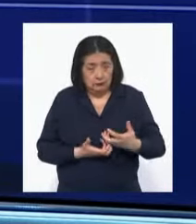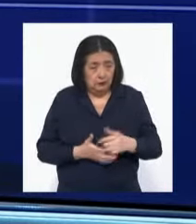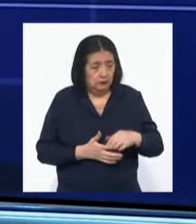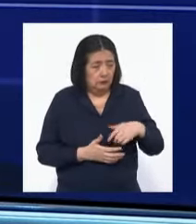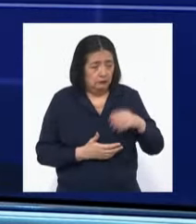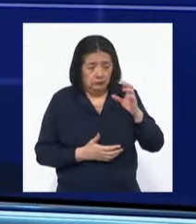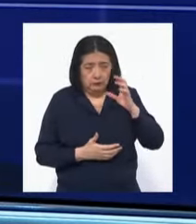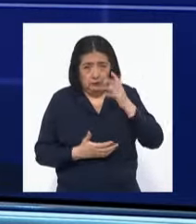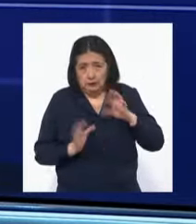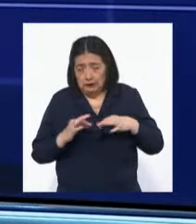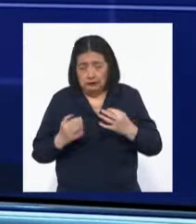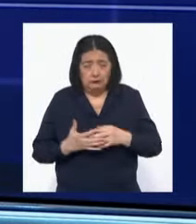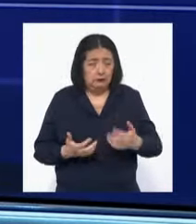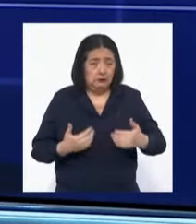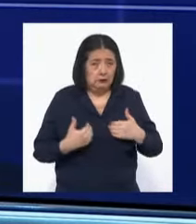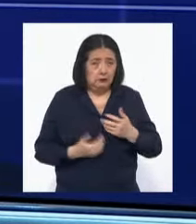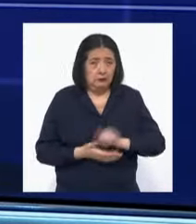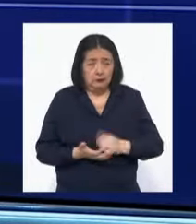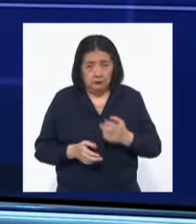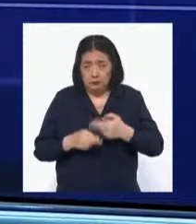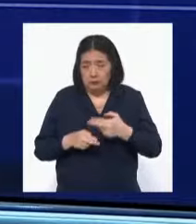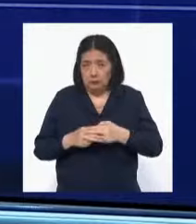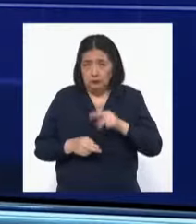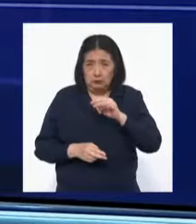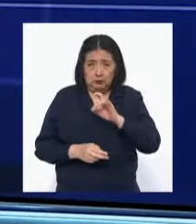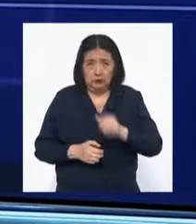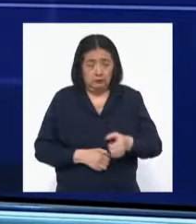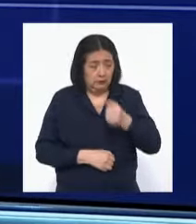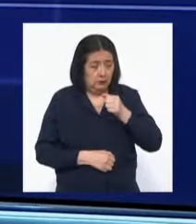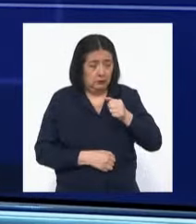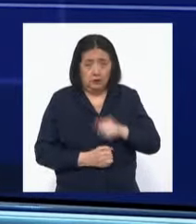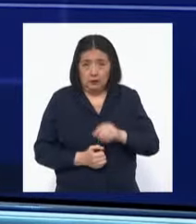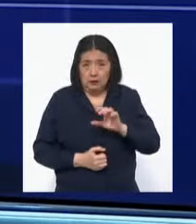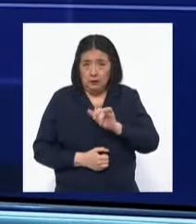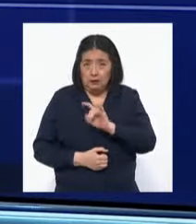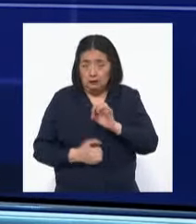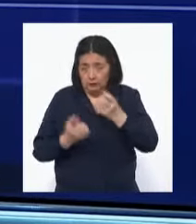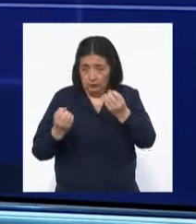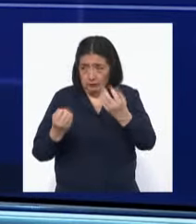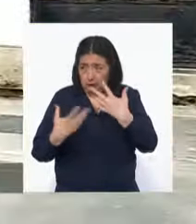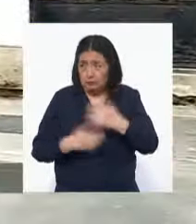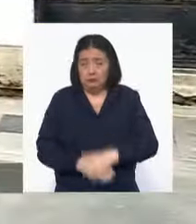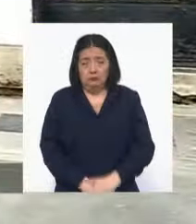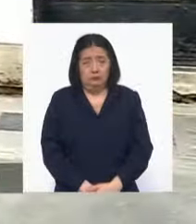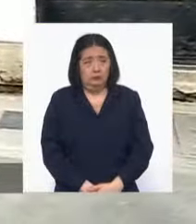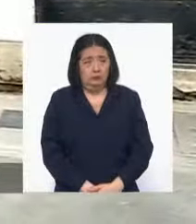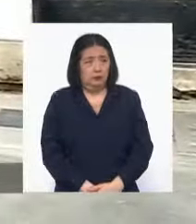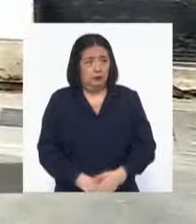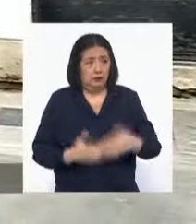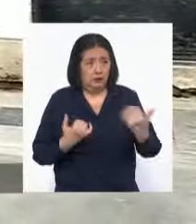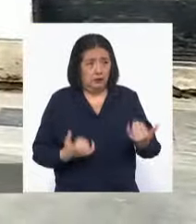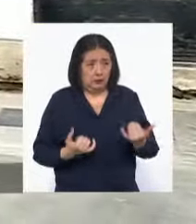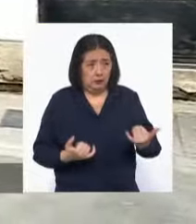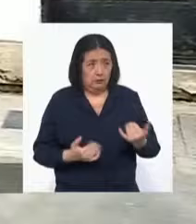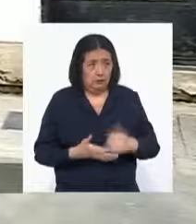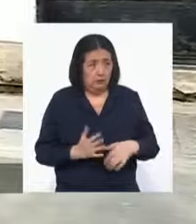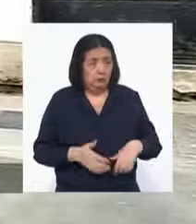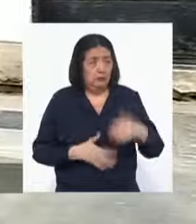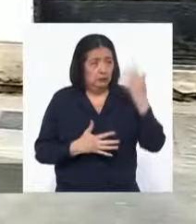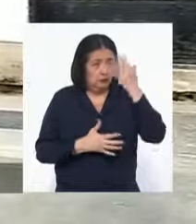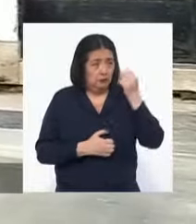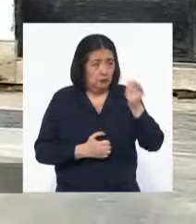familia incansablemente y se llama Mariano. Alejandro Montroy nos informa. Nos encontramos justamente en San Martín